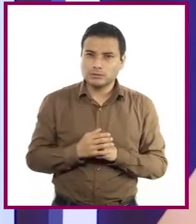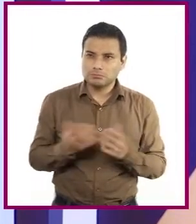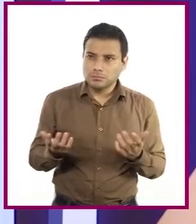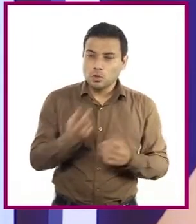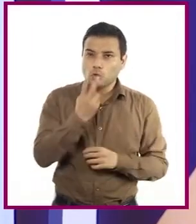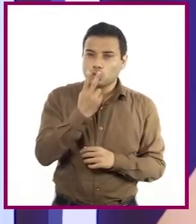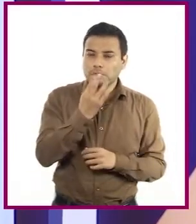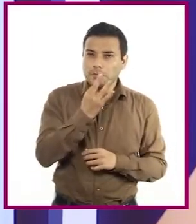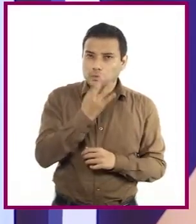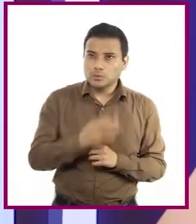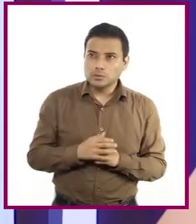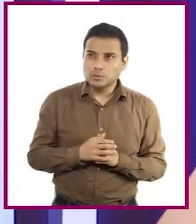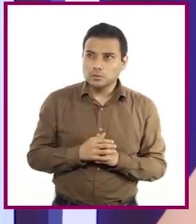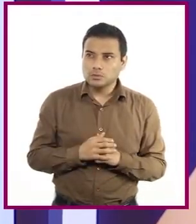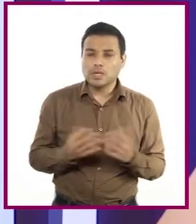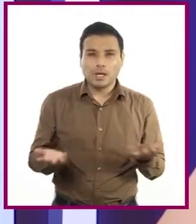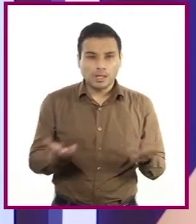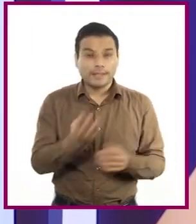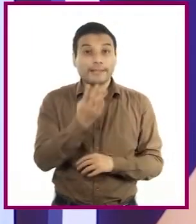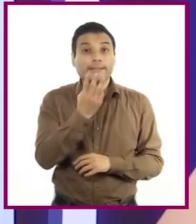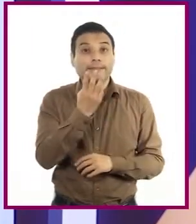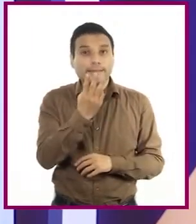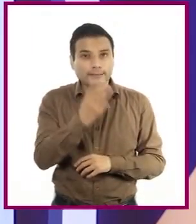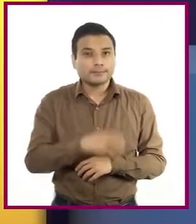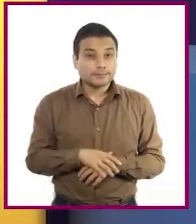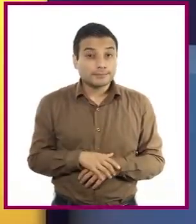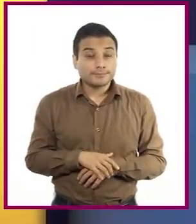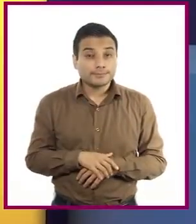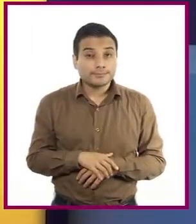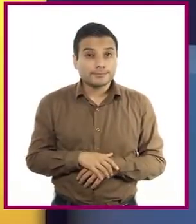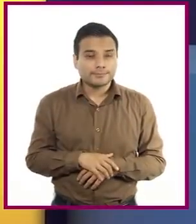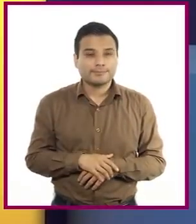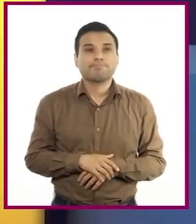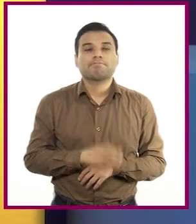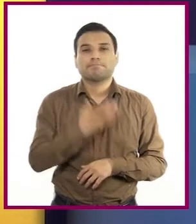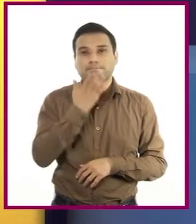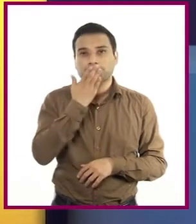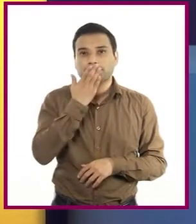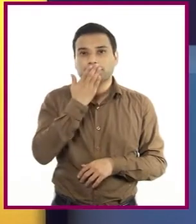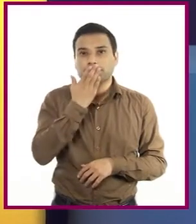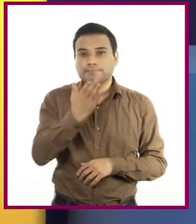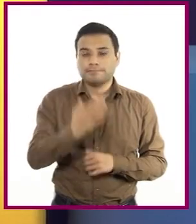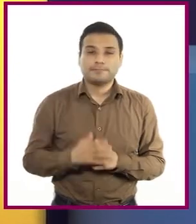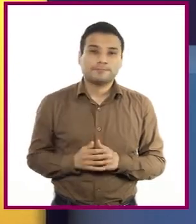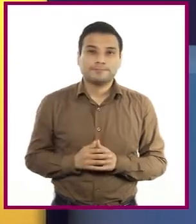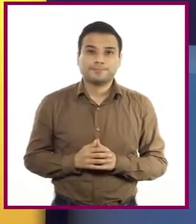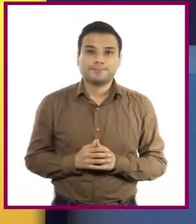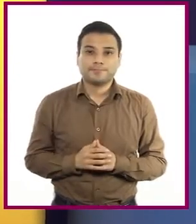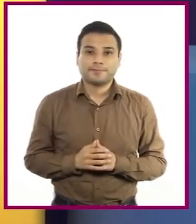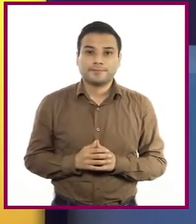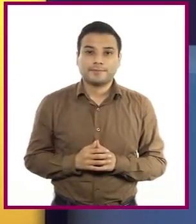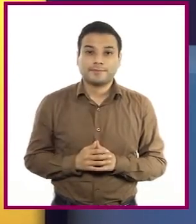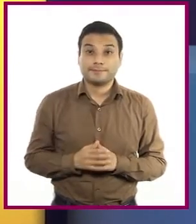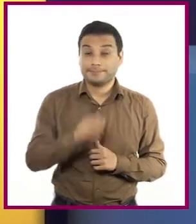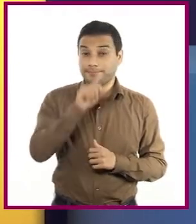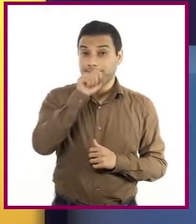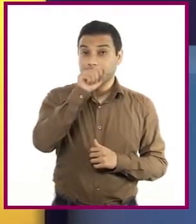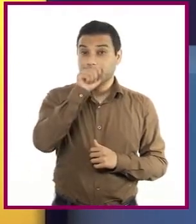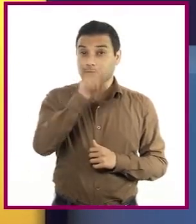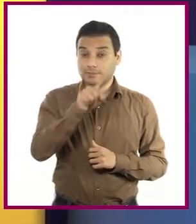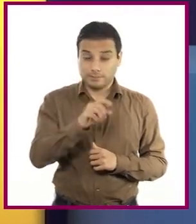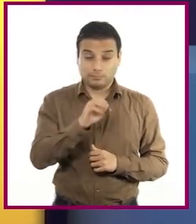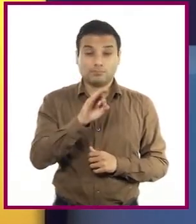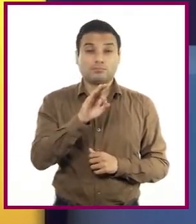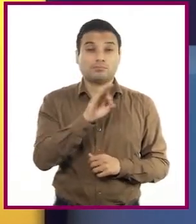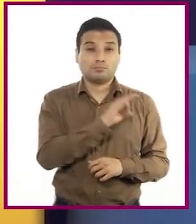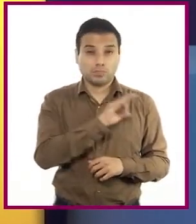se pueden cortar 3 tarjetas con ese diseño. ¡Excelente! En este caso, también se puede trazar una gráfica